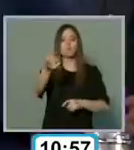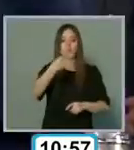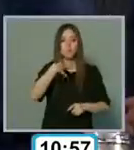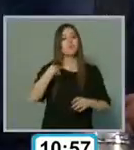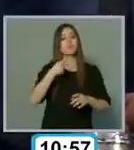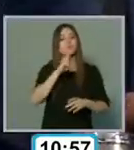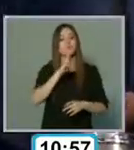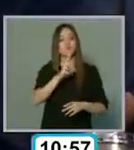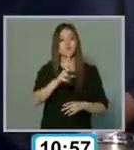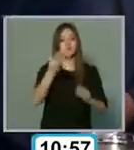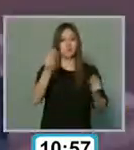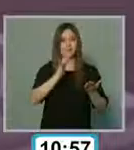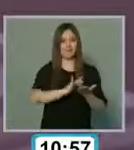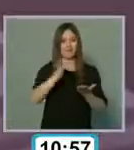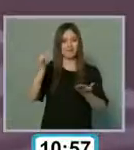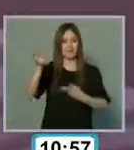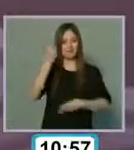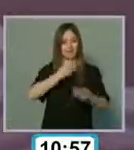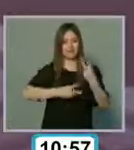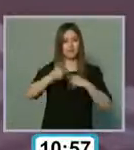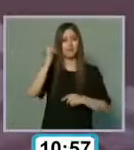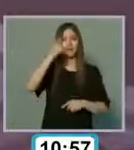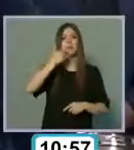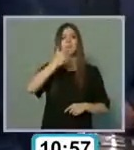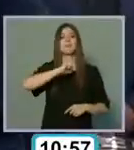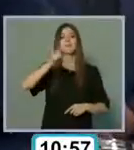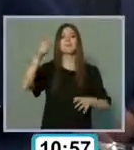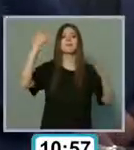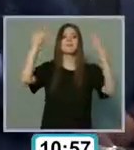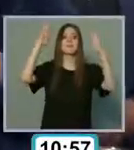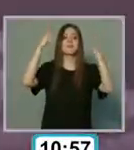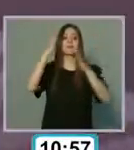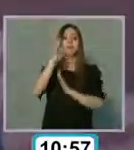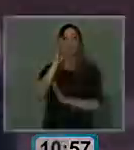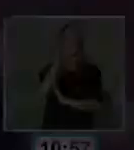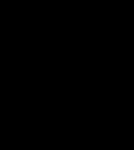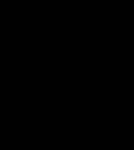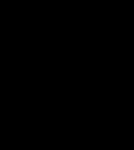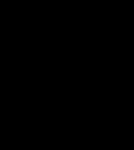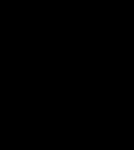gracias por estar con nosotros. Gracias, amigo. Que tengas mucho éxito. El aplauso Muchísimas para gracias. Fernando Corona.